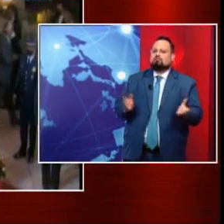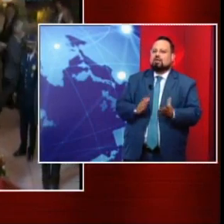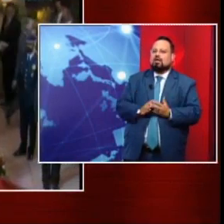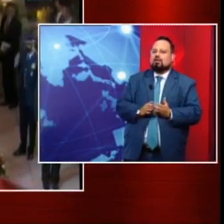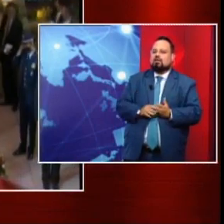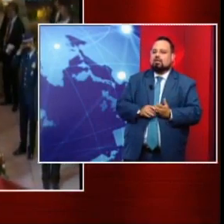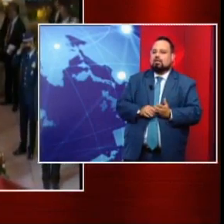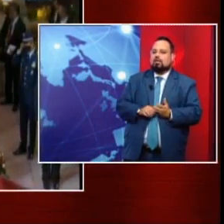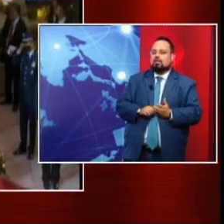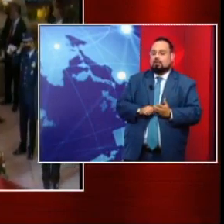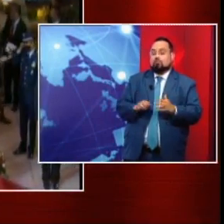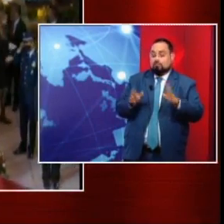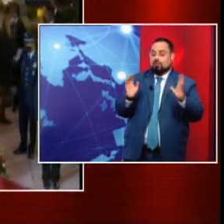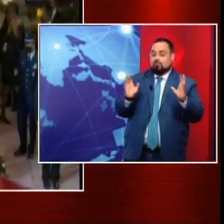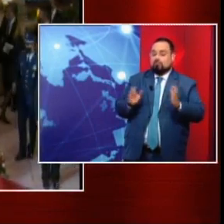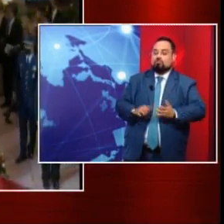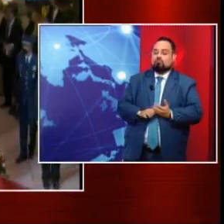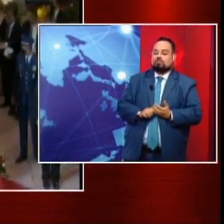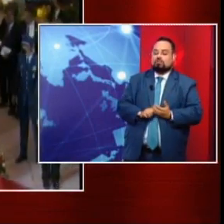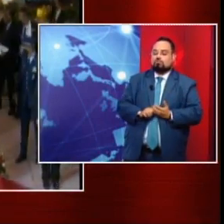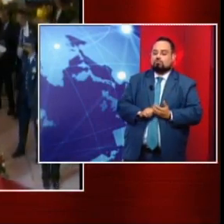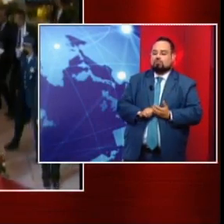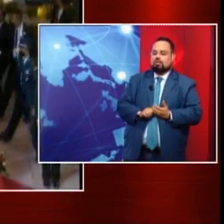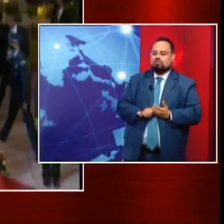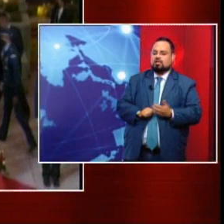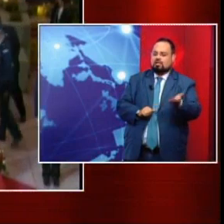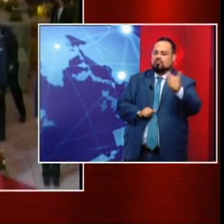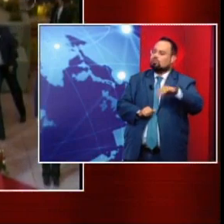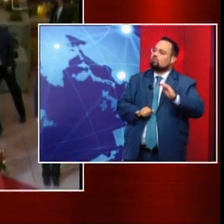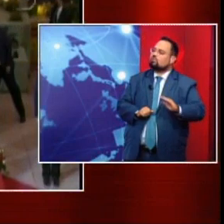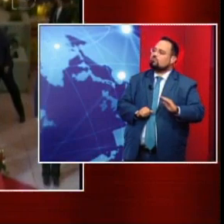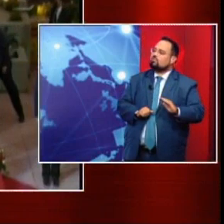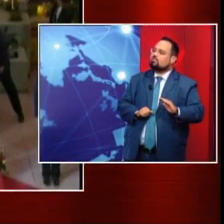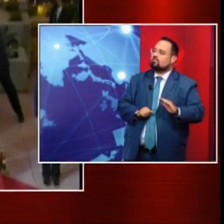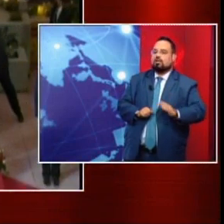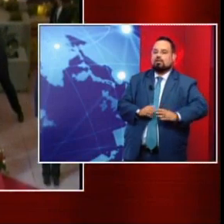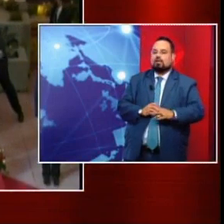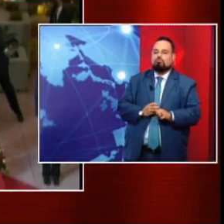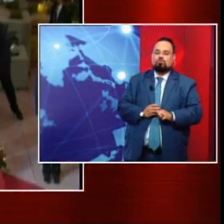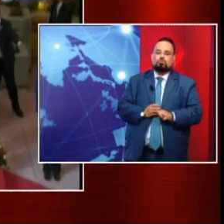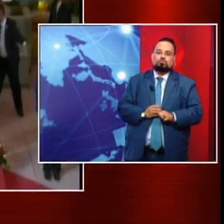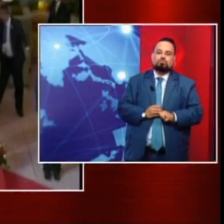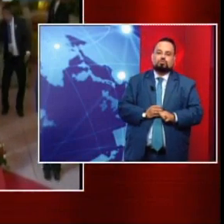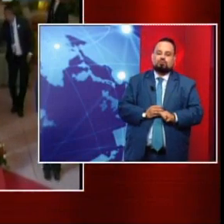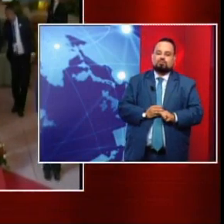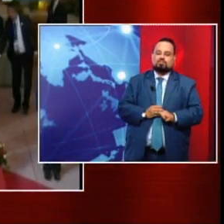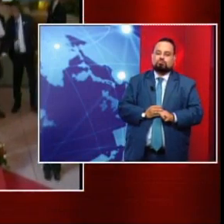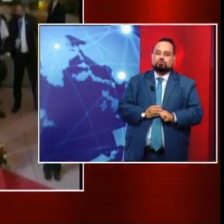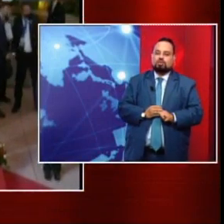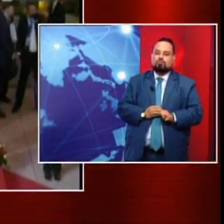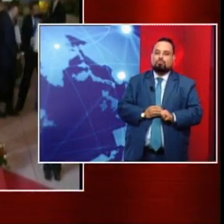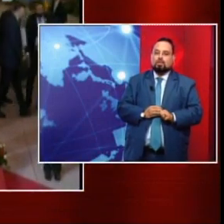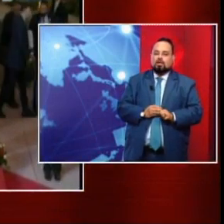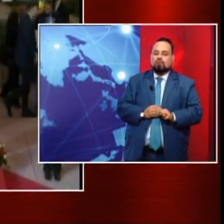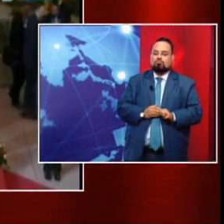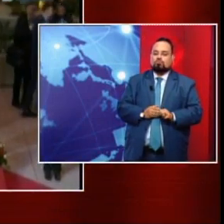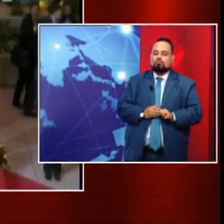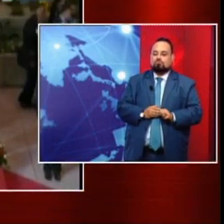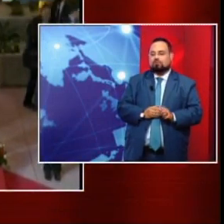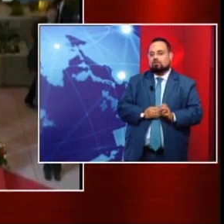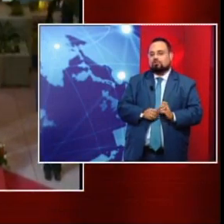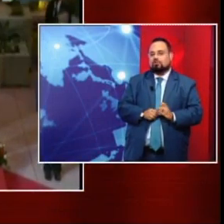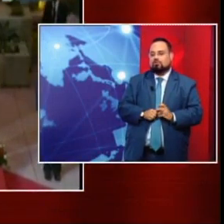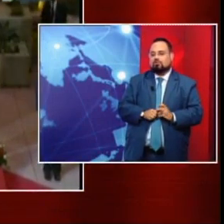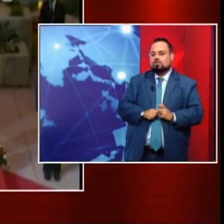podría esperar, y fue en términos bastante cordiales, que de pronto esta visita de AMLO, como tú estabas esbozando en uno